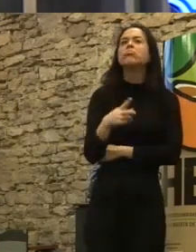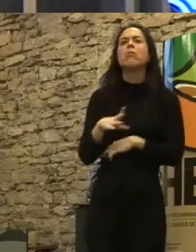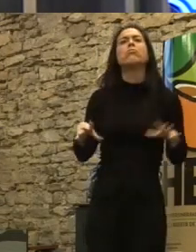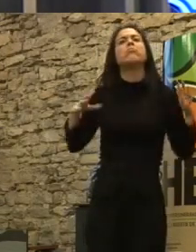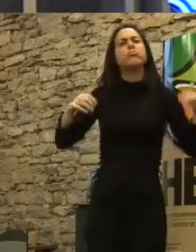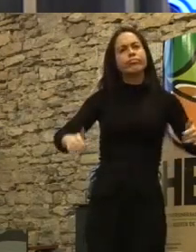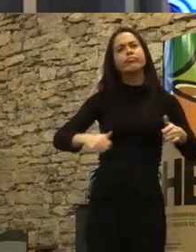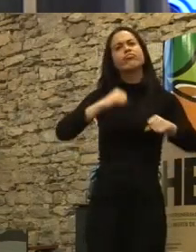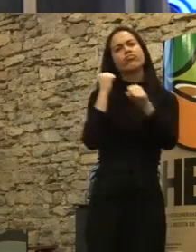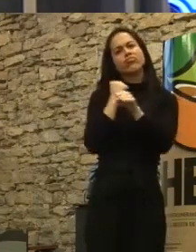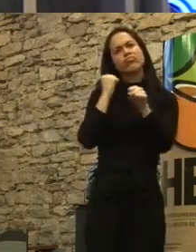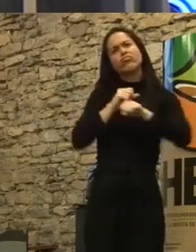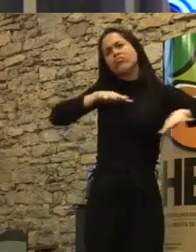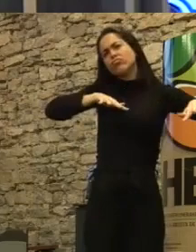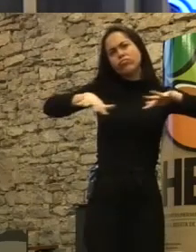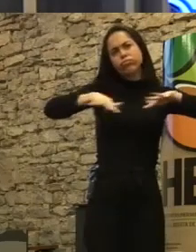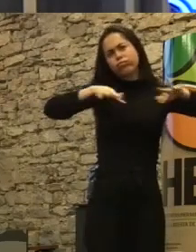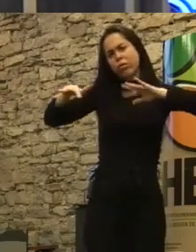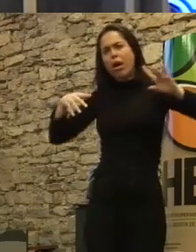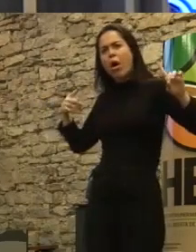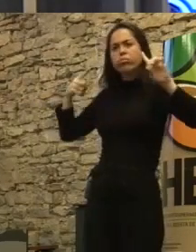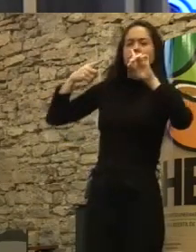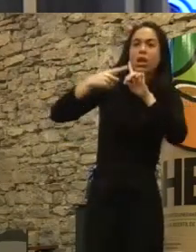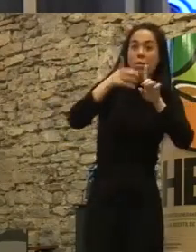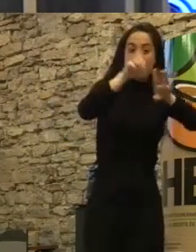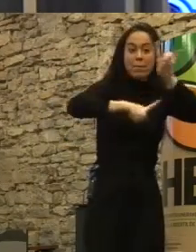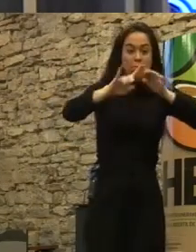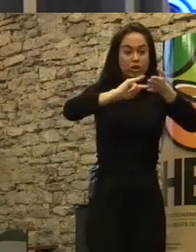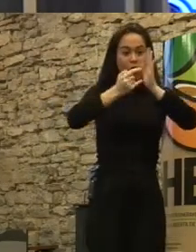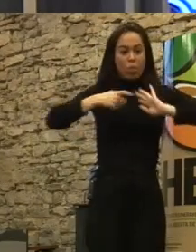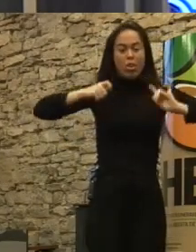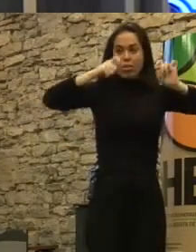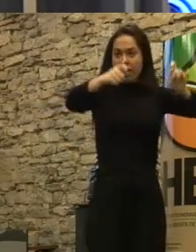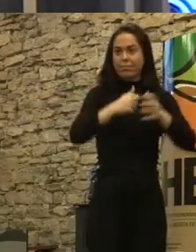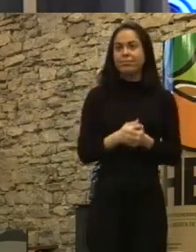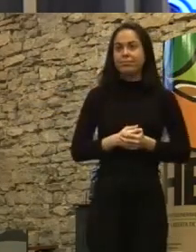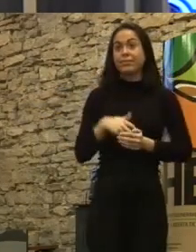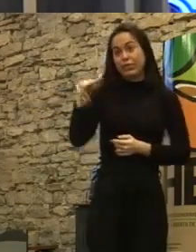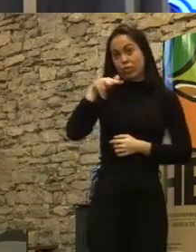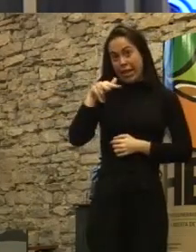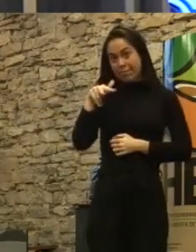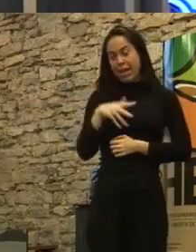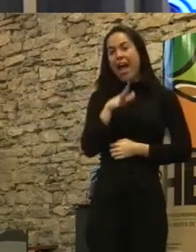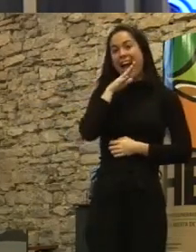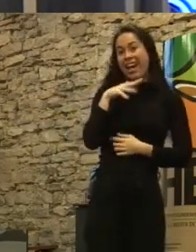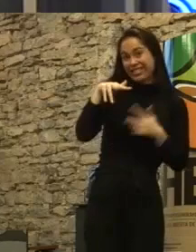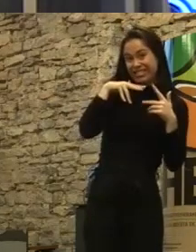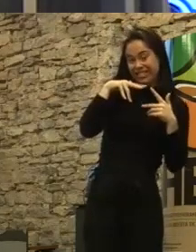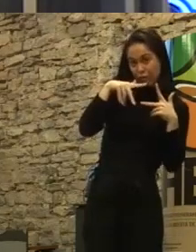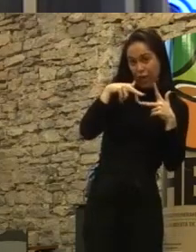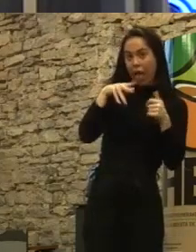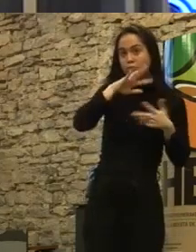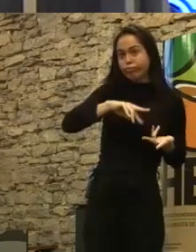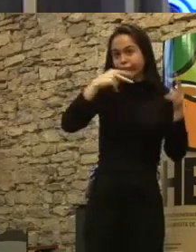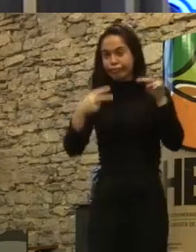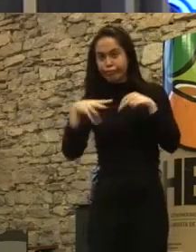eta irtenbide berri bat eta desberdina aurkitu zuen. Lo dicho, que frente a un problema, alguien en un rincón